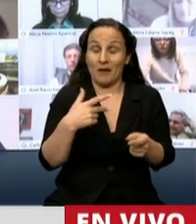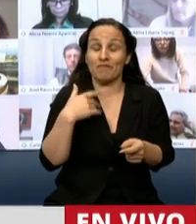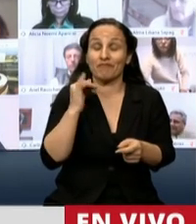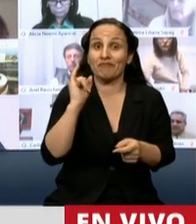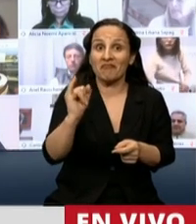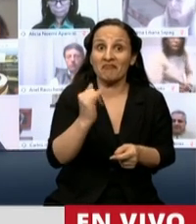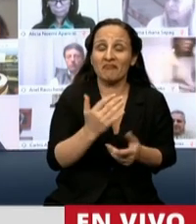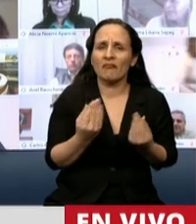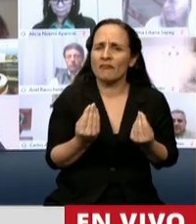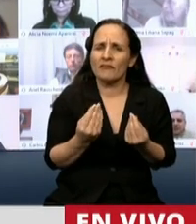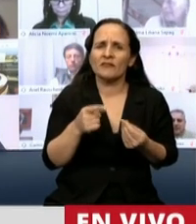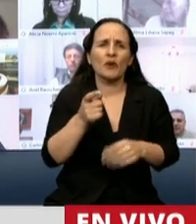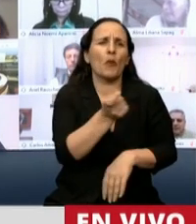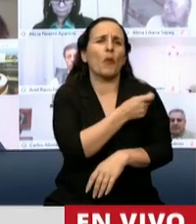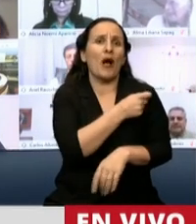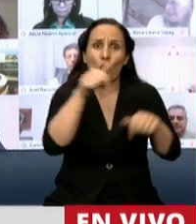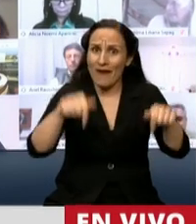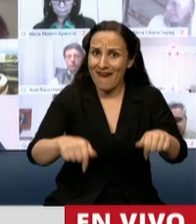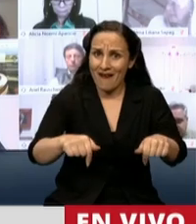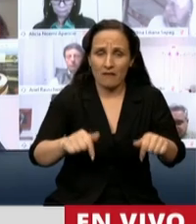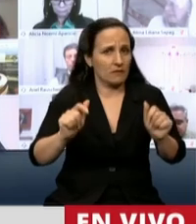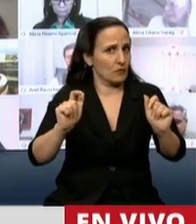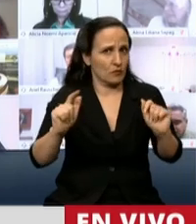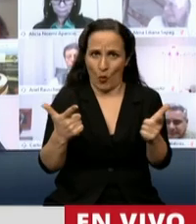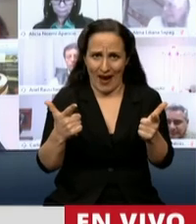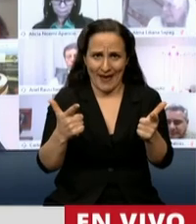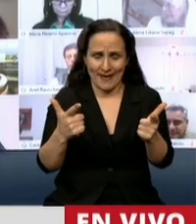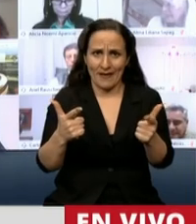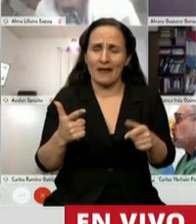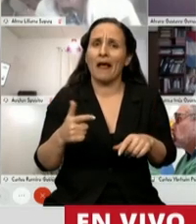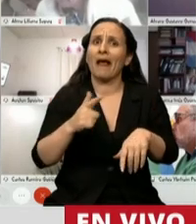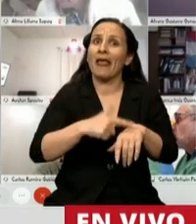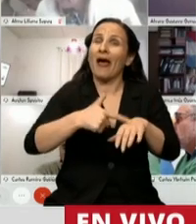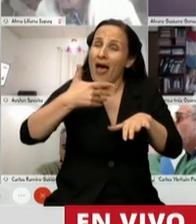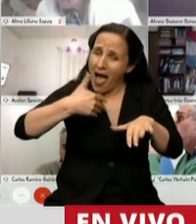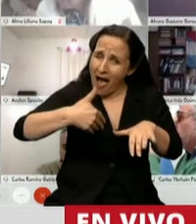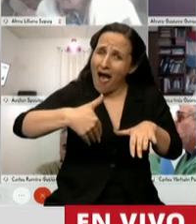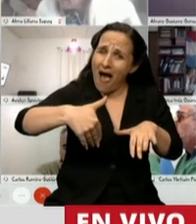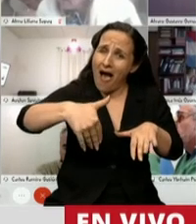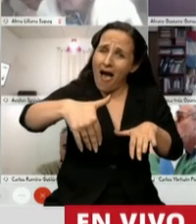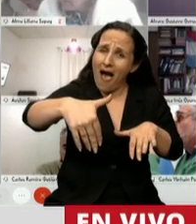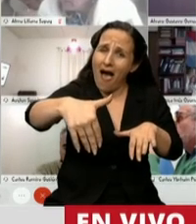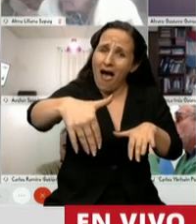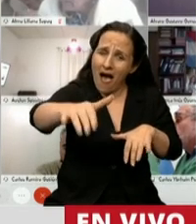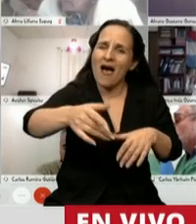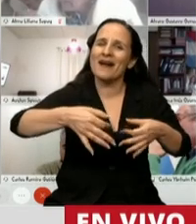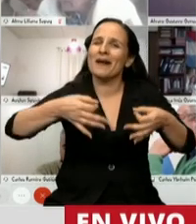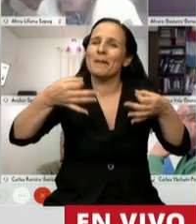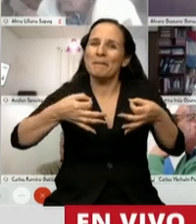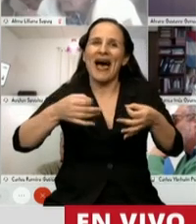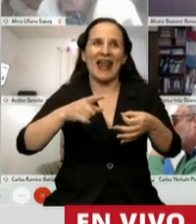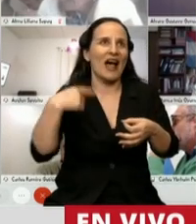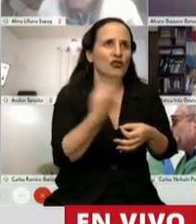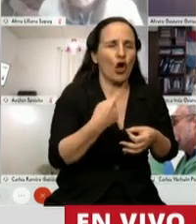decir que por un lado no hay vacuna en la actualidad y por otro lado va a llevar mucho tiempo llegar a una inmunización de rebaño